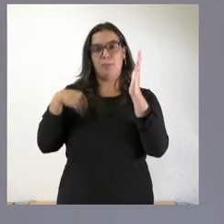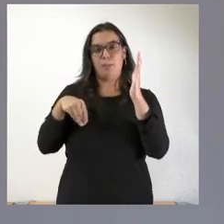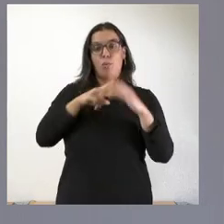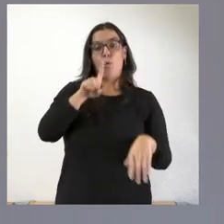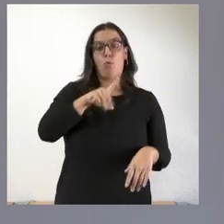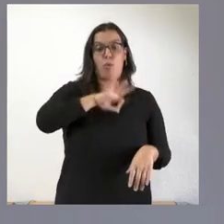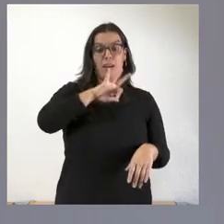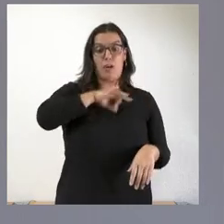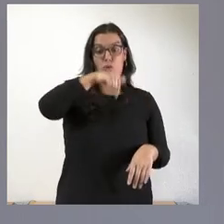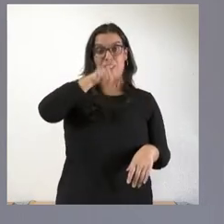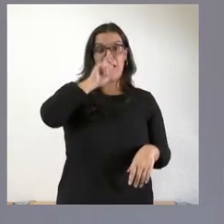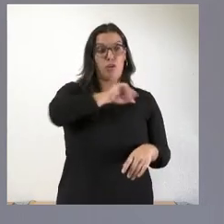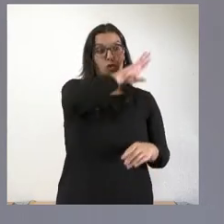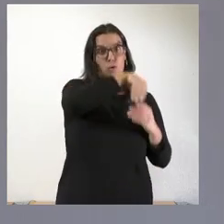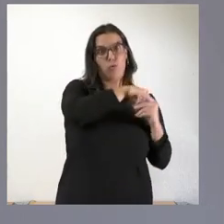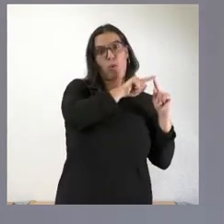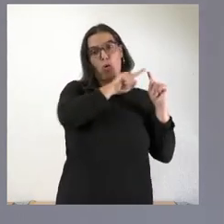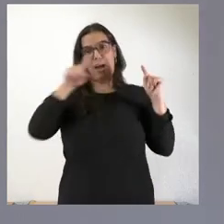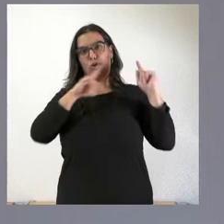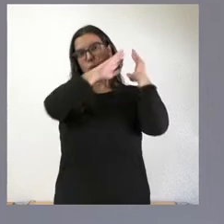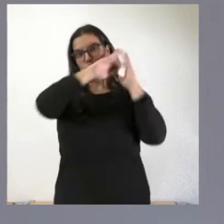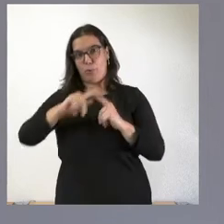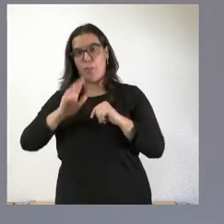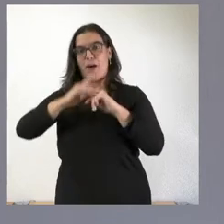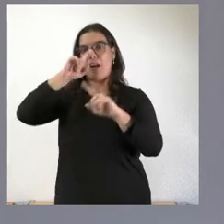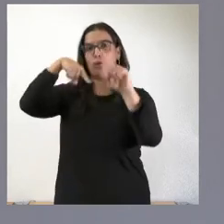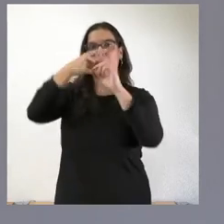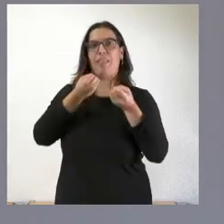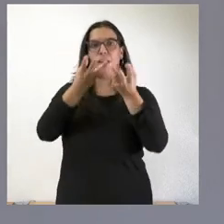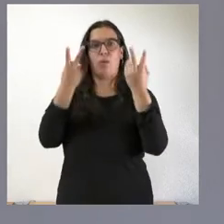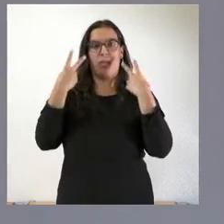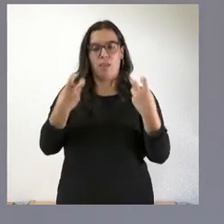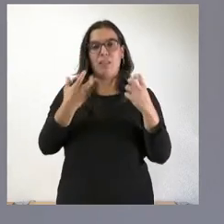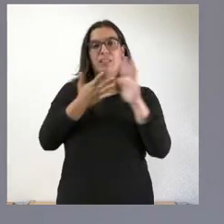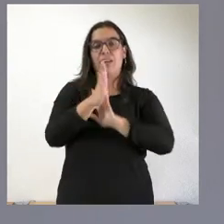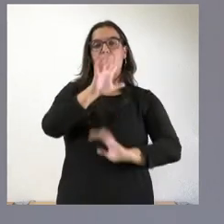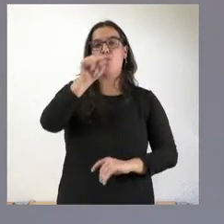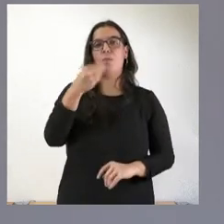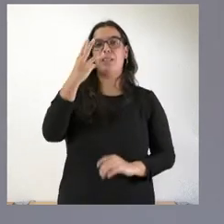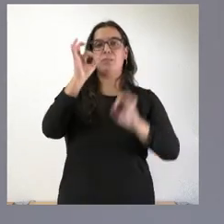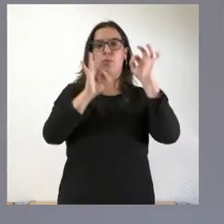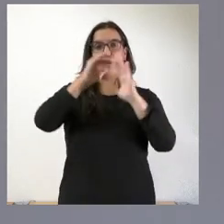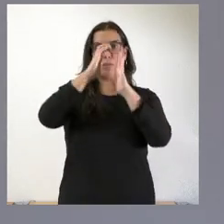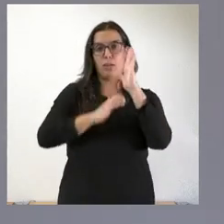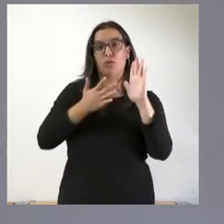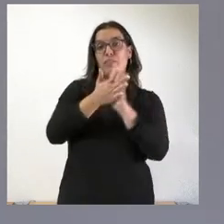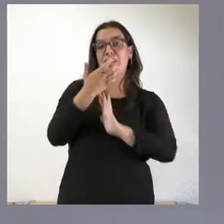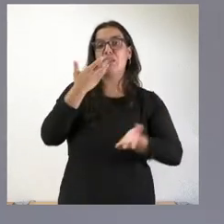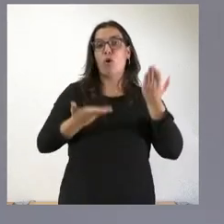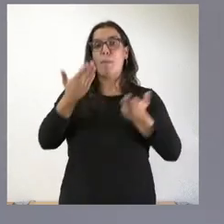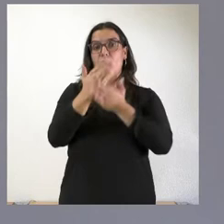22. Es una rebaja del tipo mínimo de gravamen en un 5,3%. Nos sitúa como la comunidad